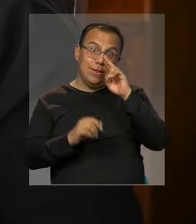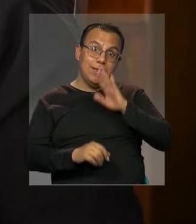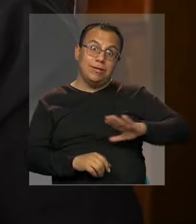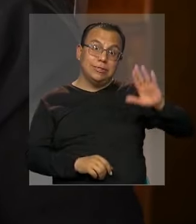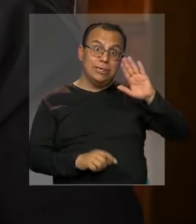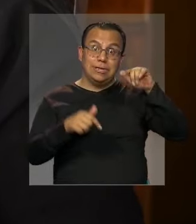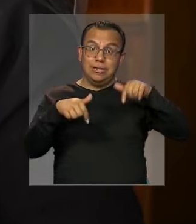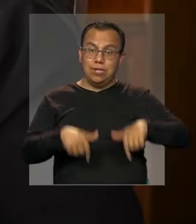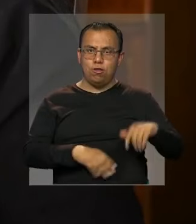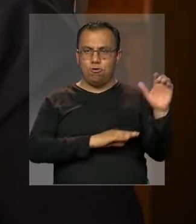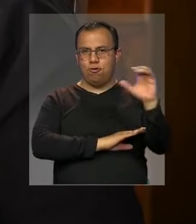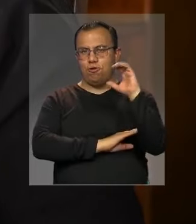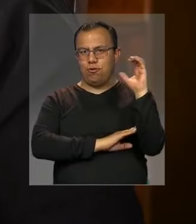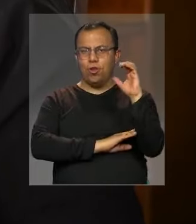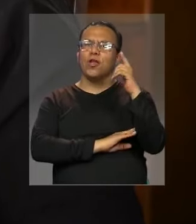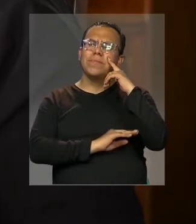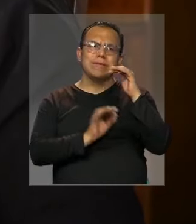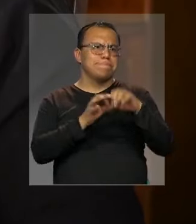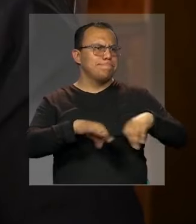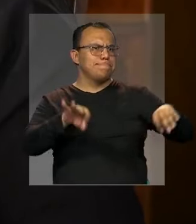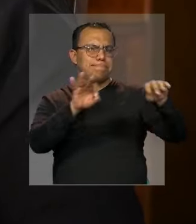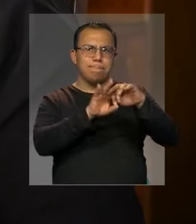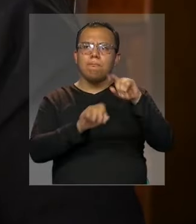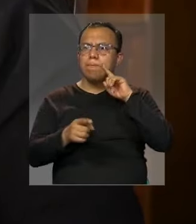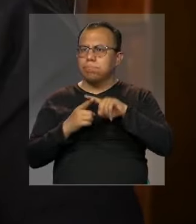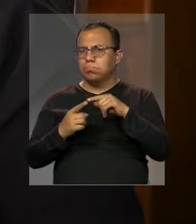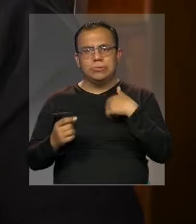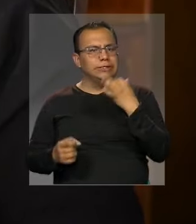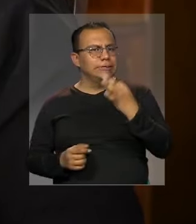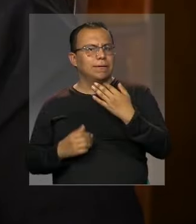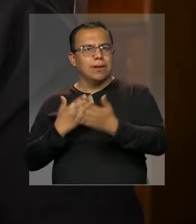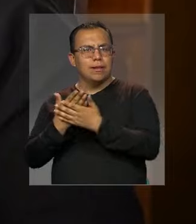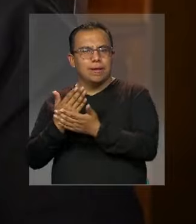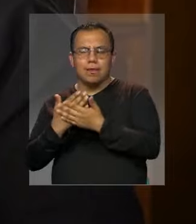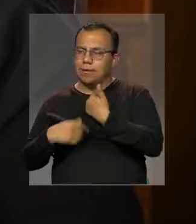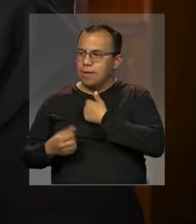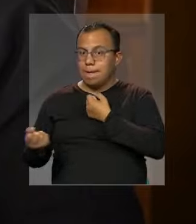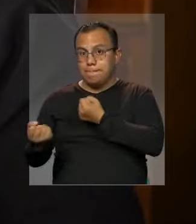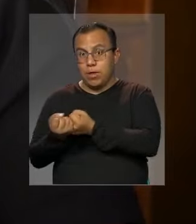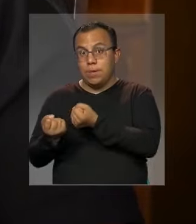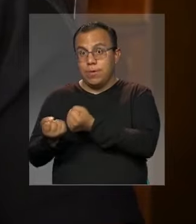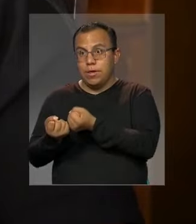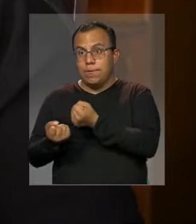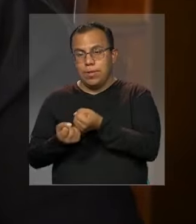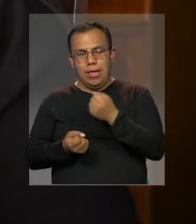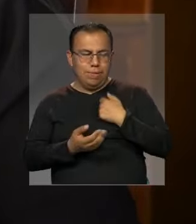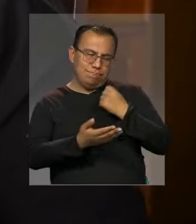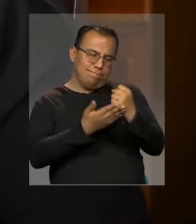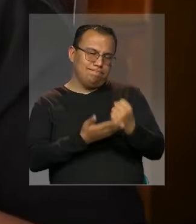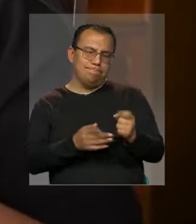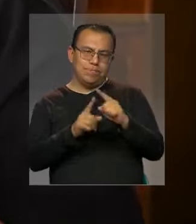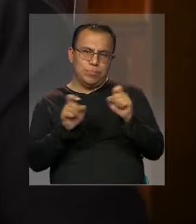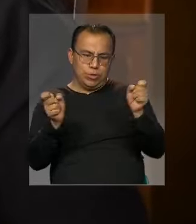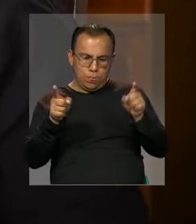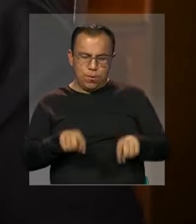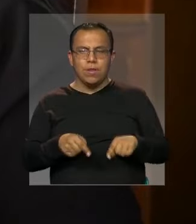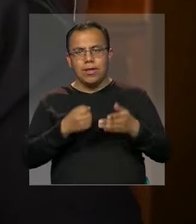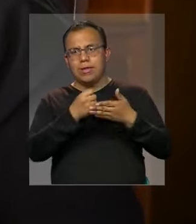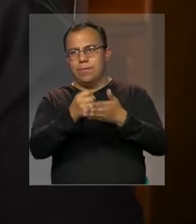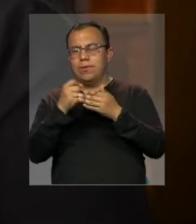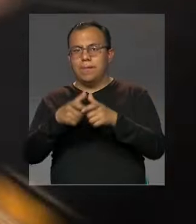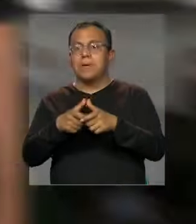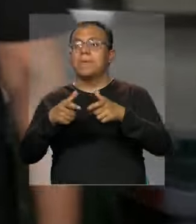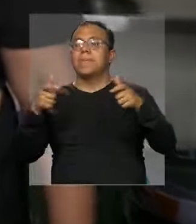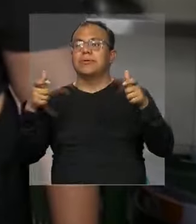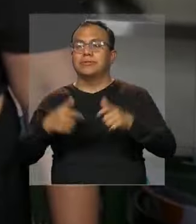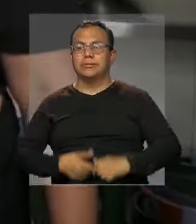aquí de Colombia, súper importante, y ellos todo el tiempo me han estado apoyando y pues ellos me han ayudado para yo también poder ayudar y seguir